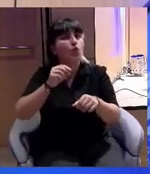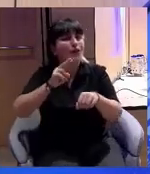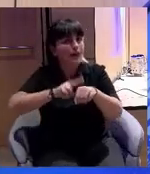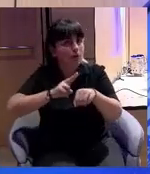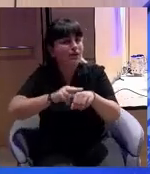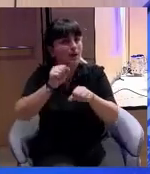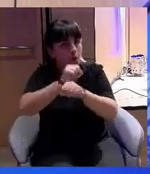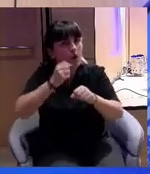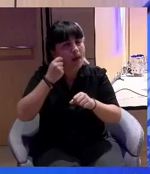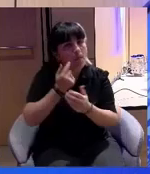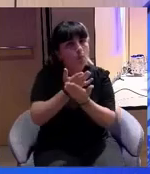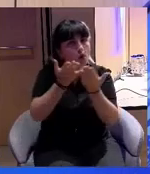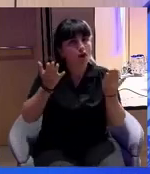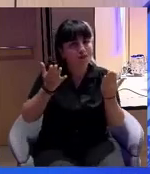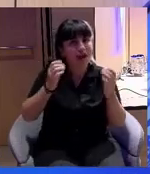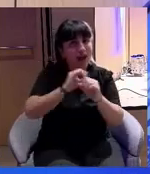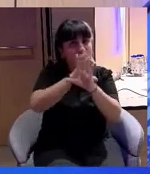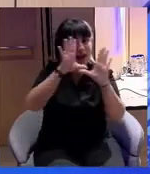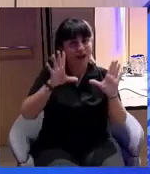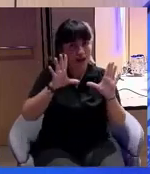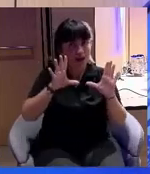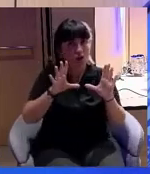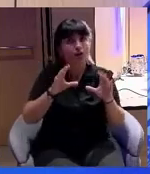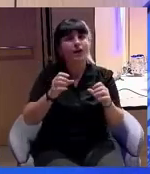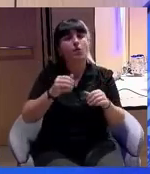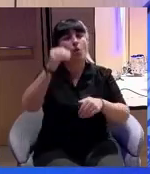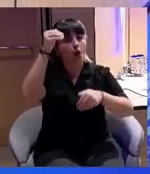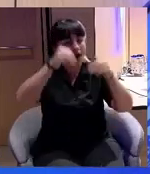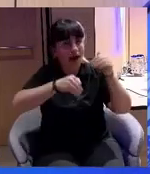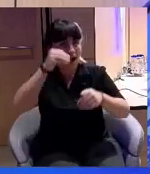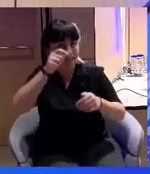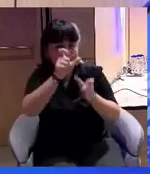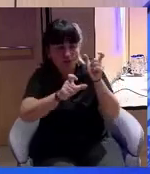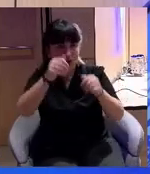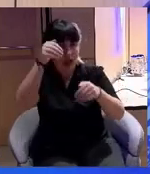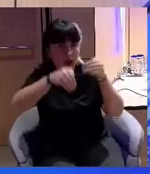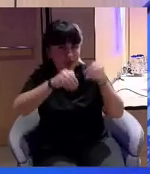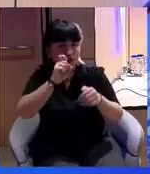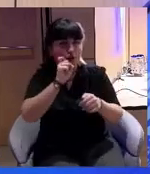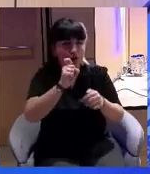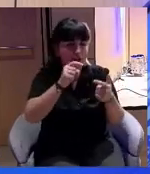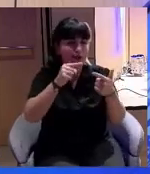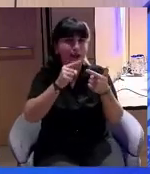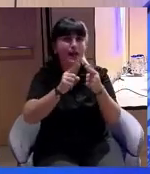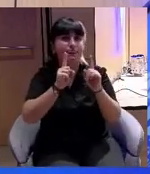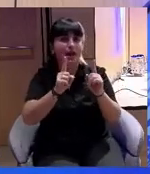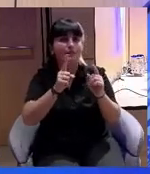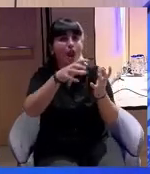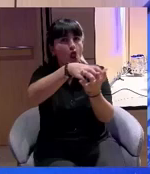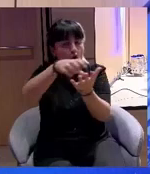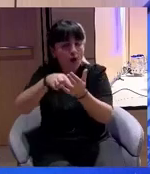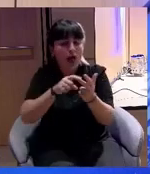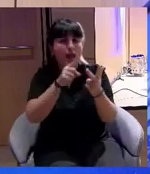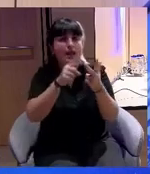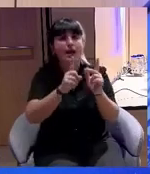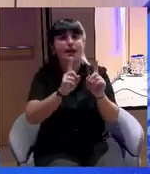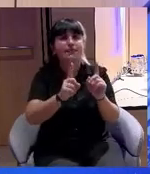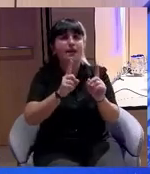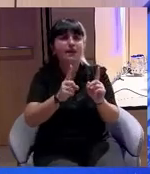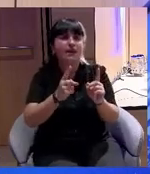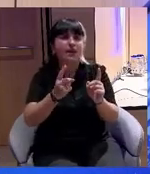veces aparecen particulares y a veces aparecen los candidatos o sea según idea internacional hay 12 países en el